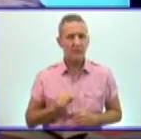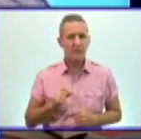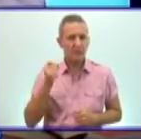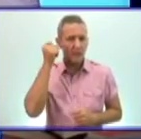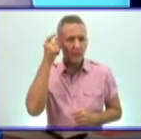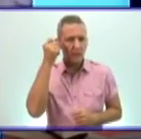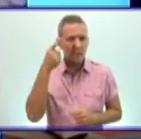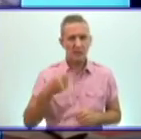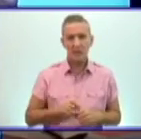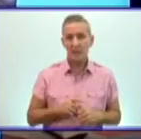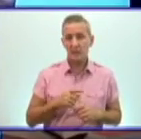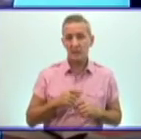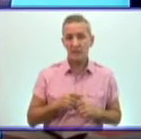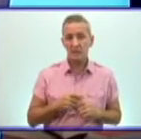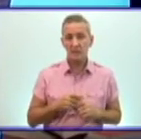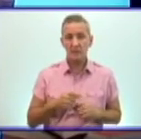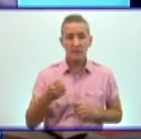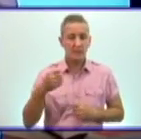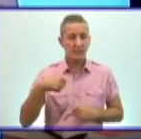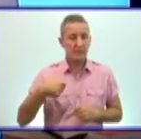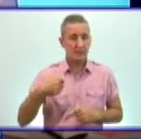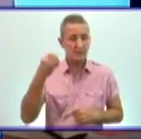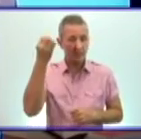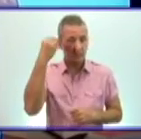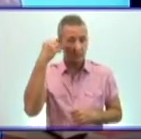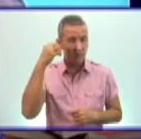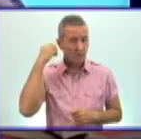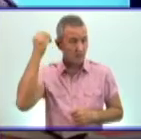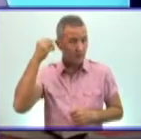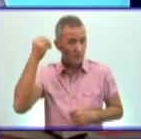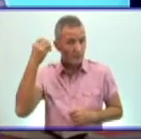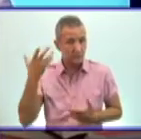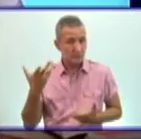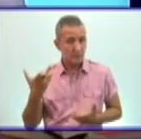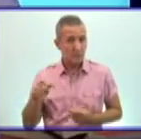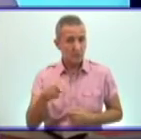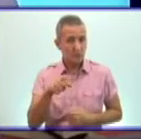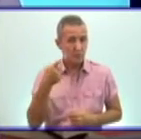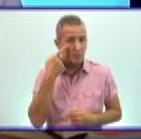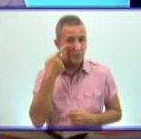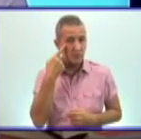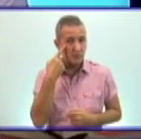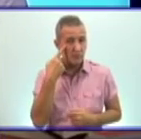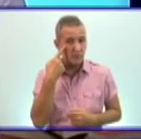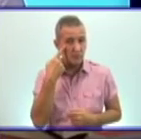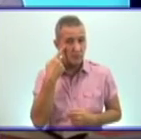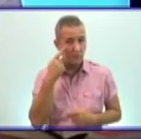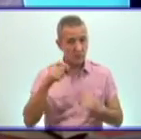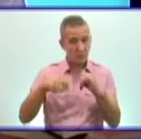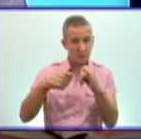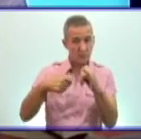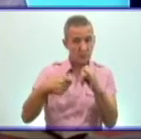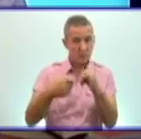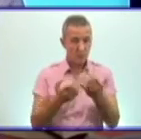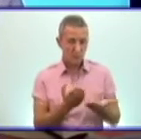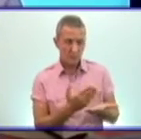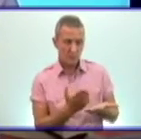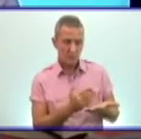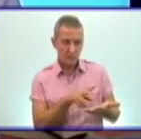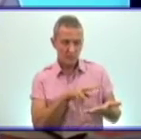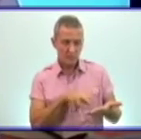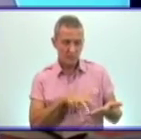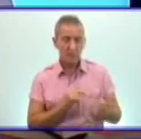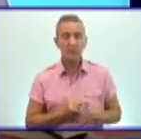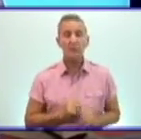por tener en cuenta en los razonamientos. Eso ustedes lo conocen por cualquier material y serie que ustedes puedan ver, ¿no verdad?